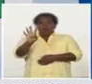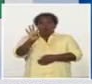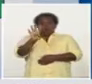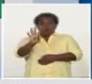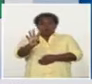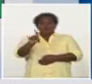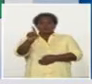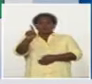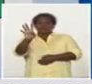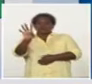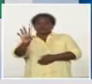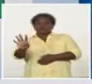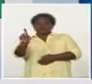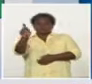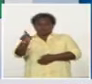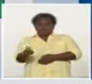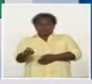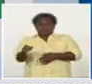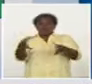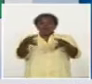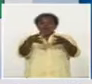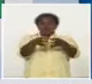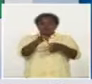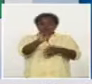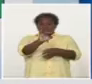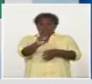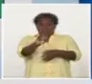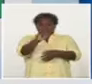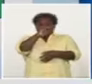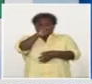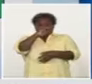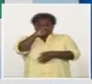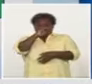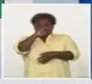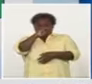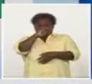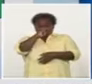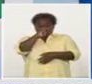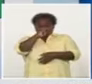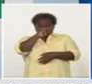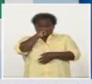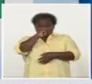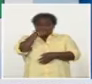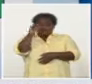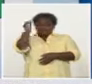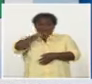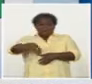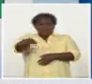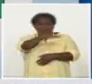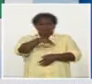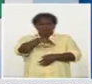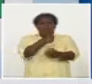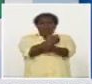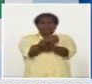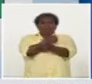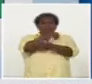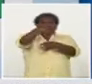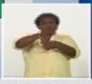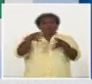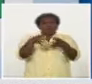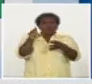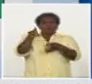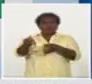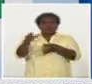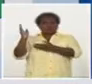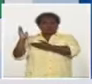414, y en el de 60 años de edad, que no tengo que decir el riesgo que tiene, porque ya lo hemos visto, que